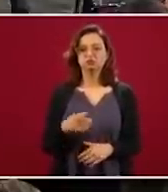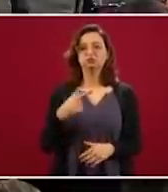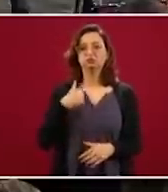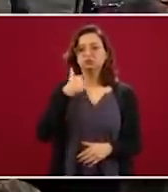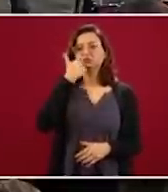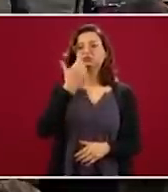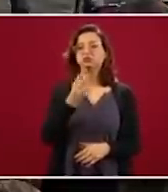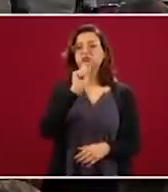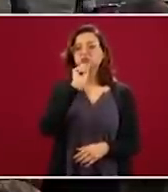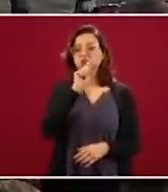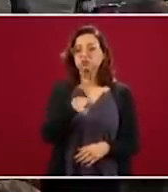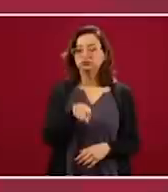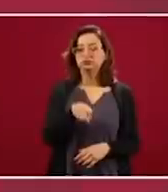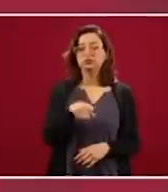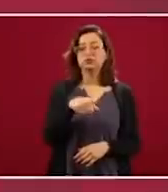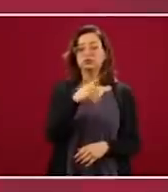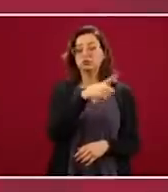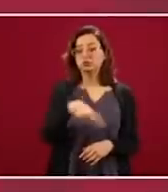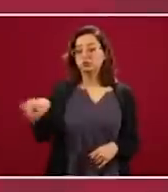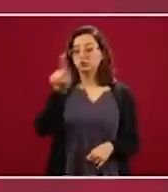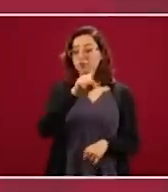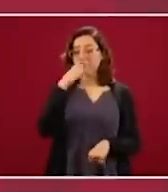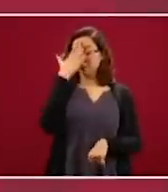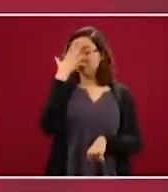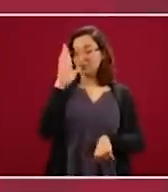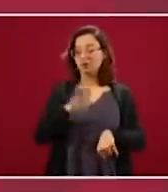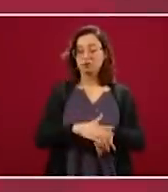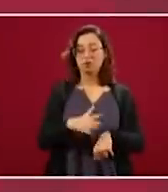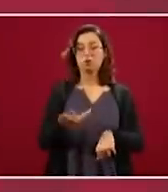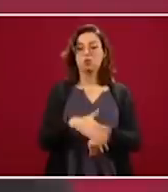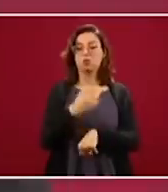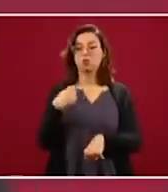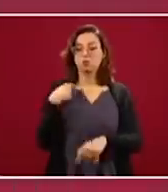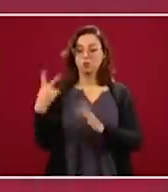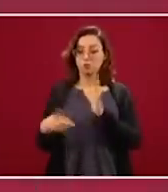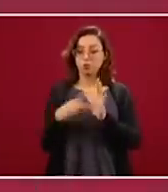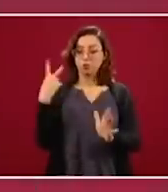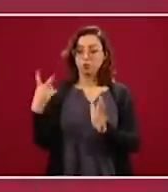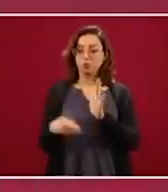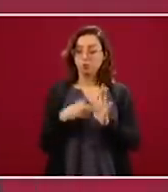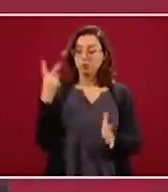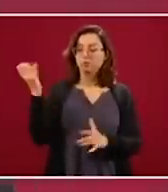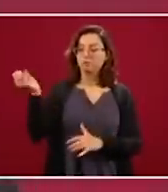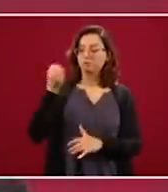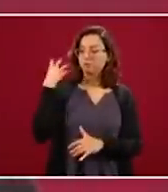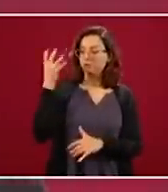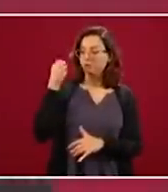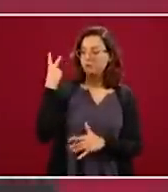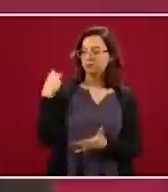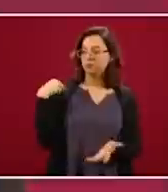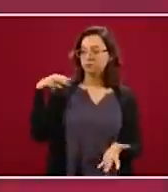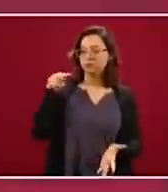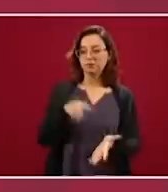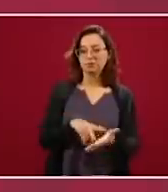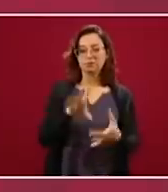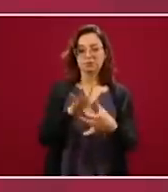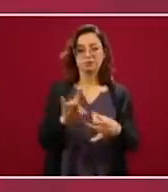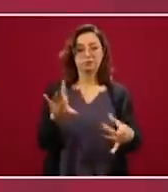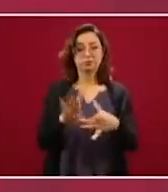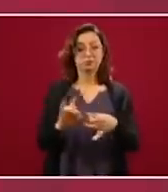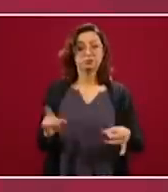consideración, lo digo en los actos, ¿no? Que por cierto son muy importantes,